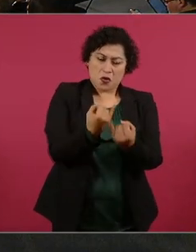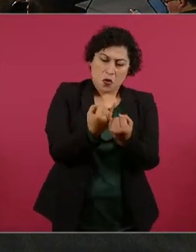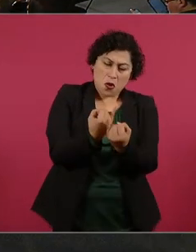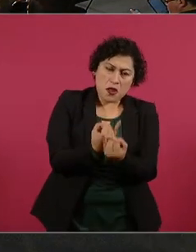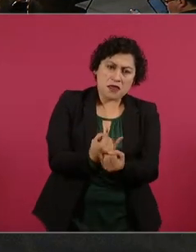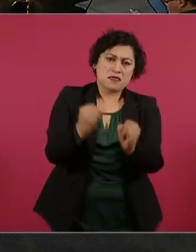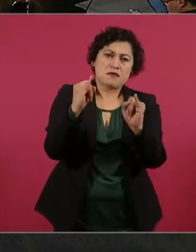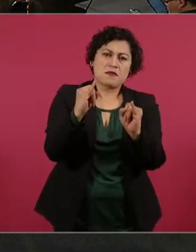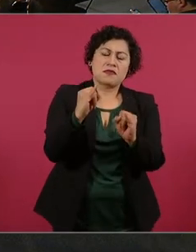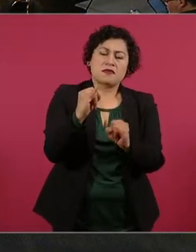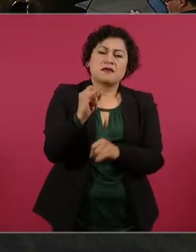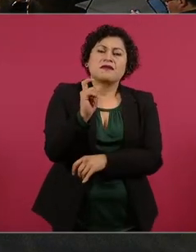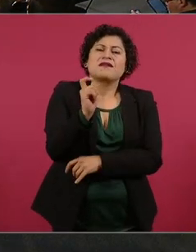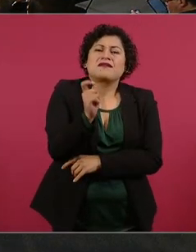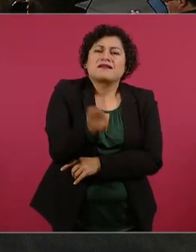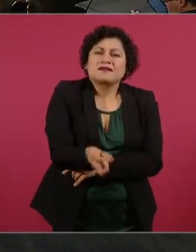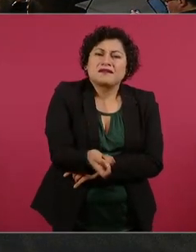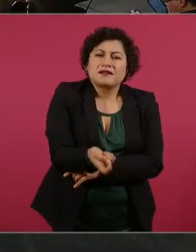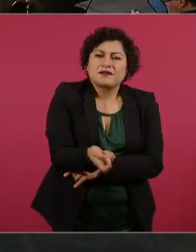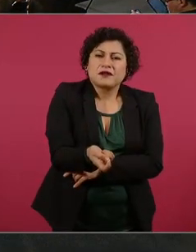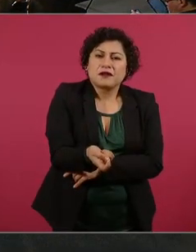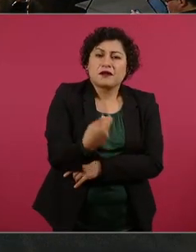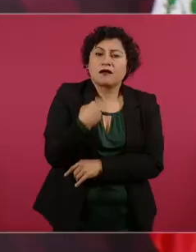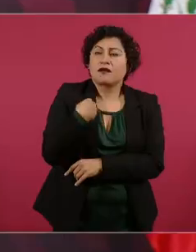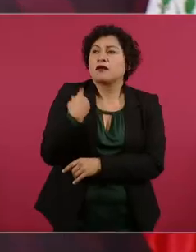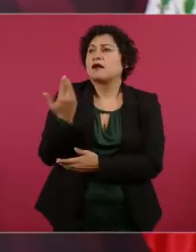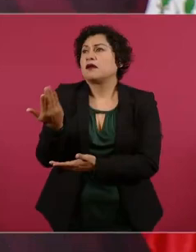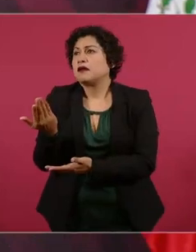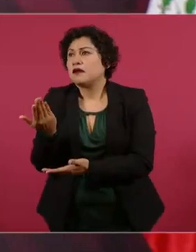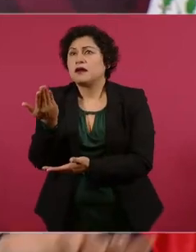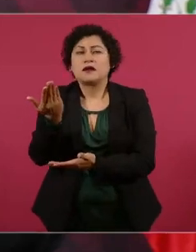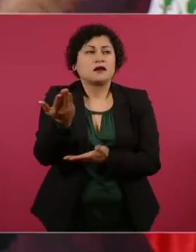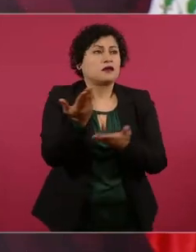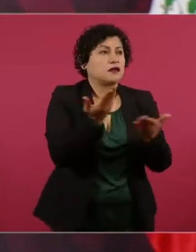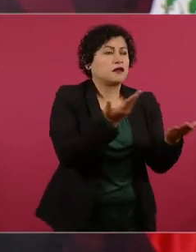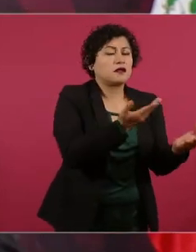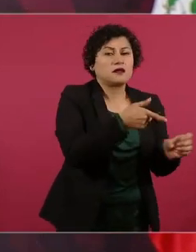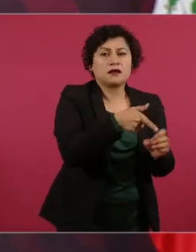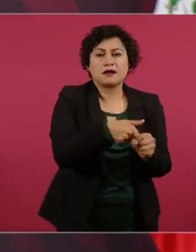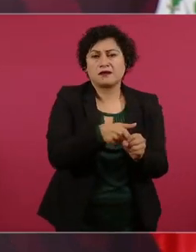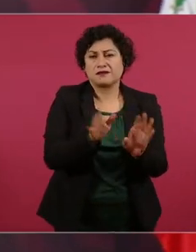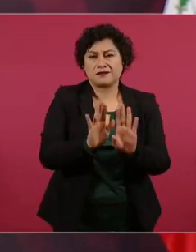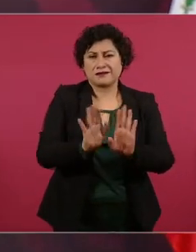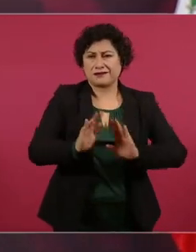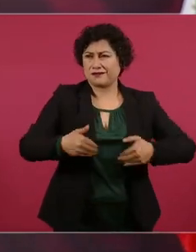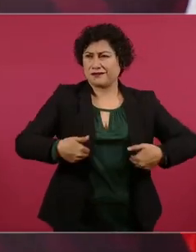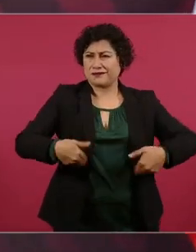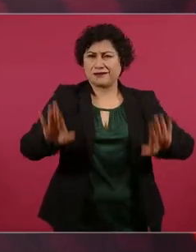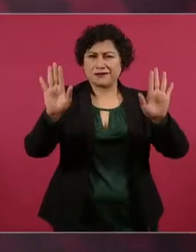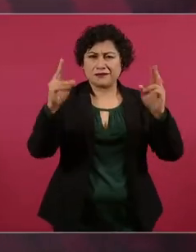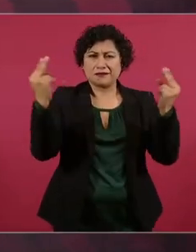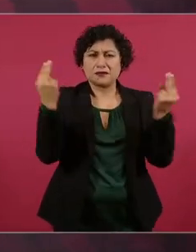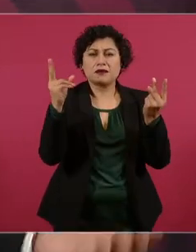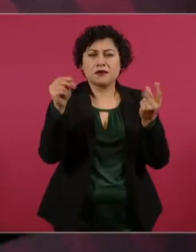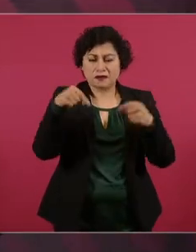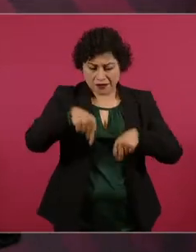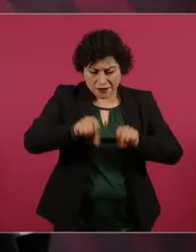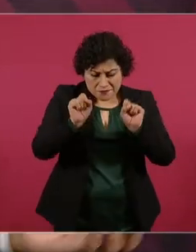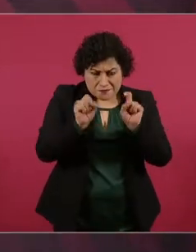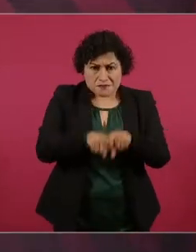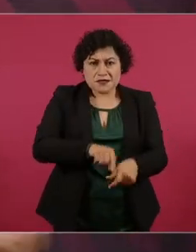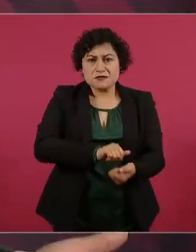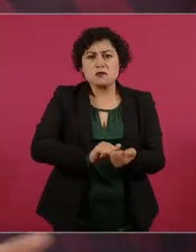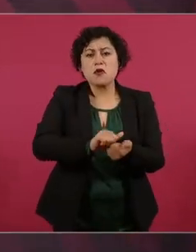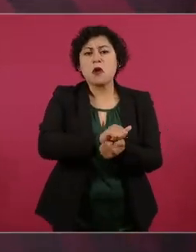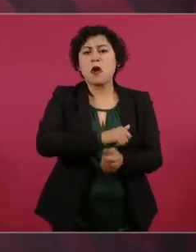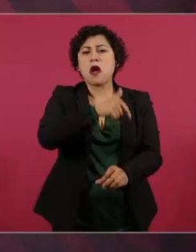que no compremos las gasolinas. O, lo digo de otra manera, si decidieran